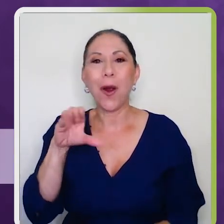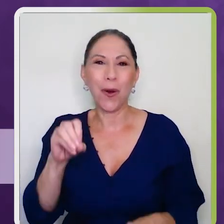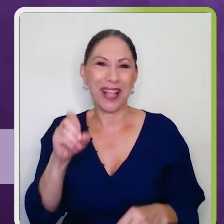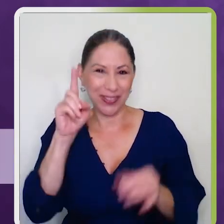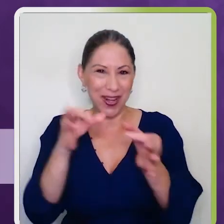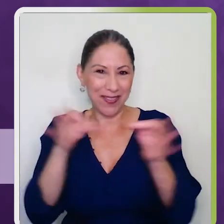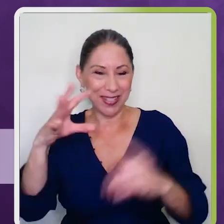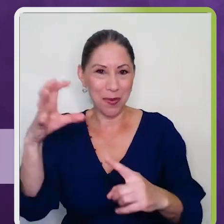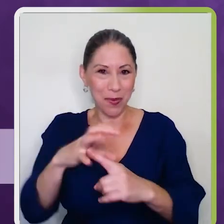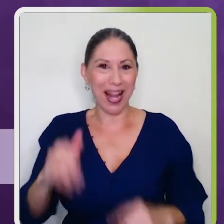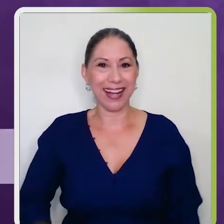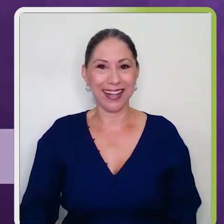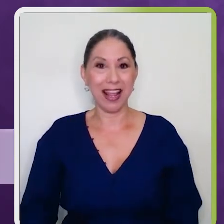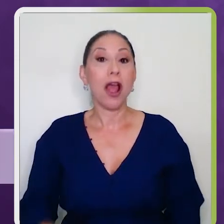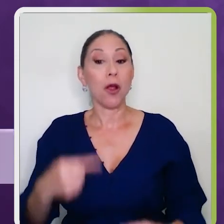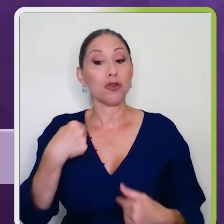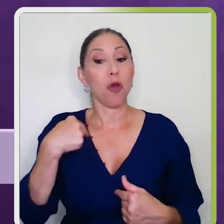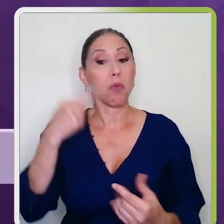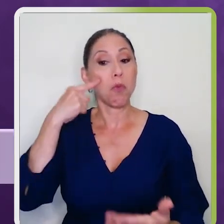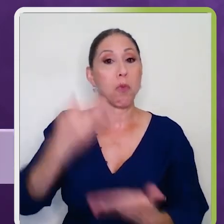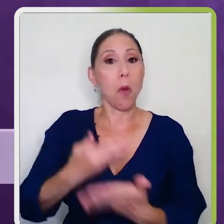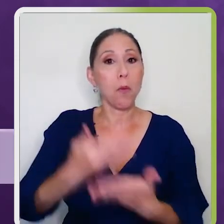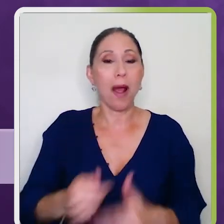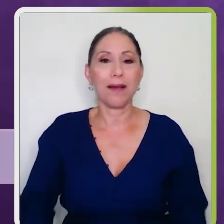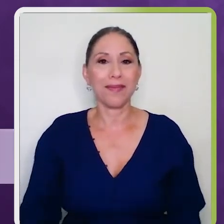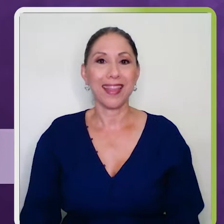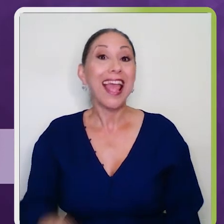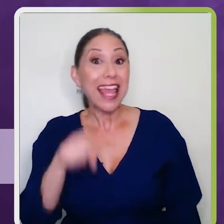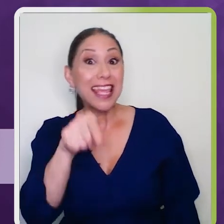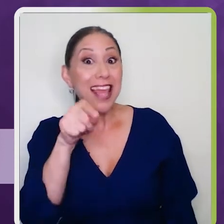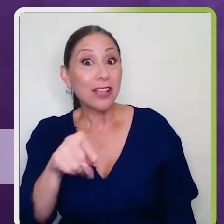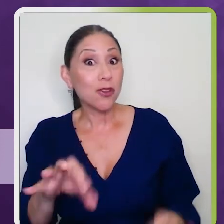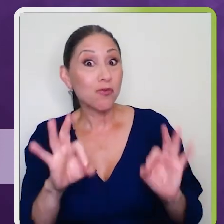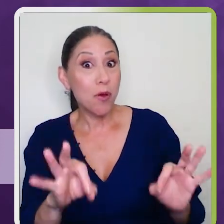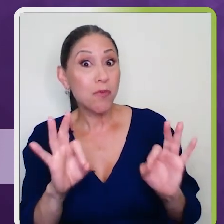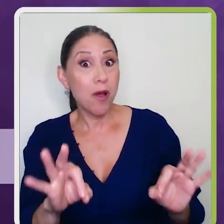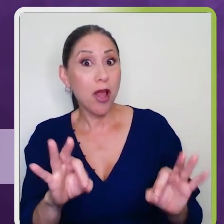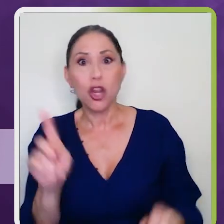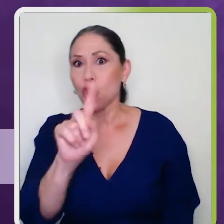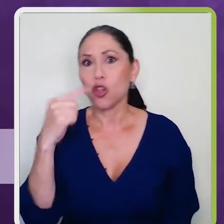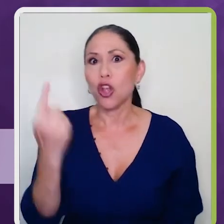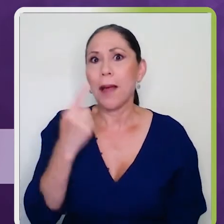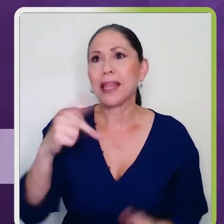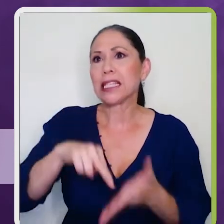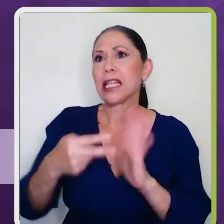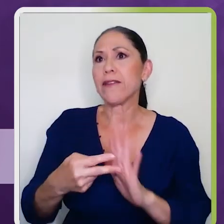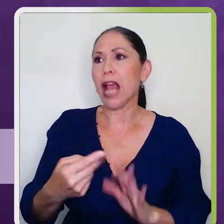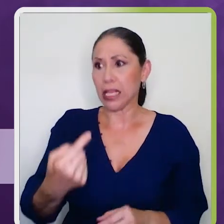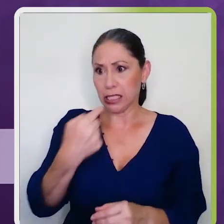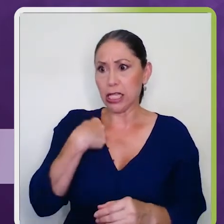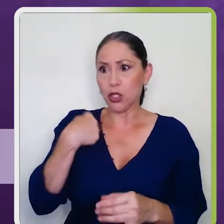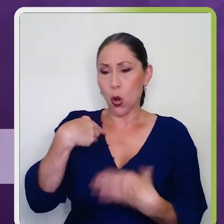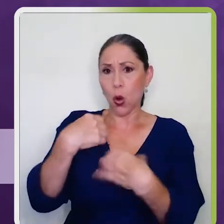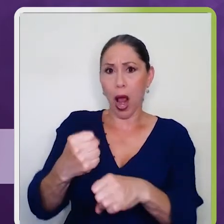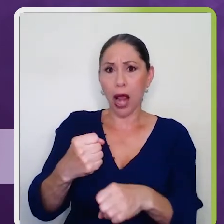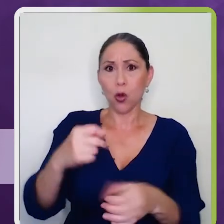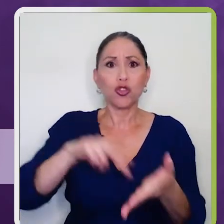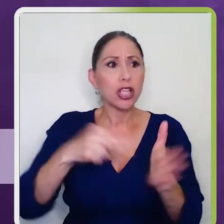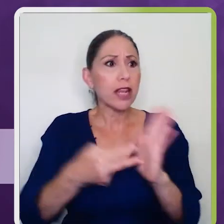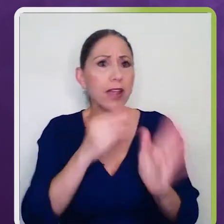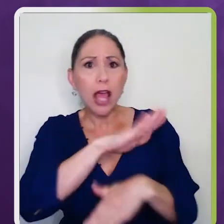es donde es muy importante esa formación técnica porque no se trata solamente de que si yo me mando otras personas con discapacidad lo pueden hacer, ¿verdad? Hay que